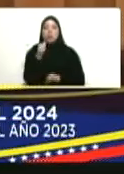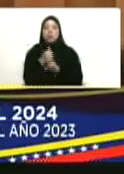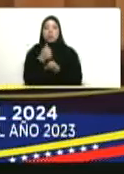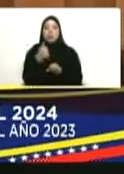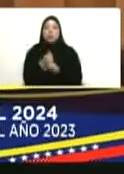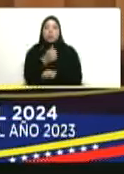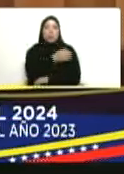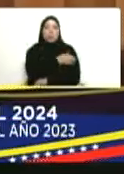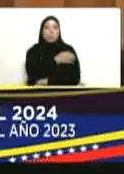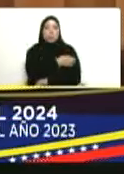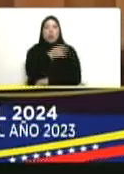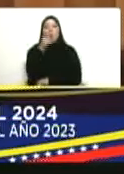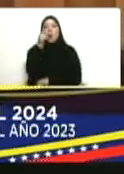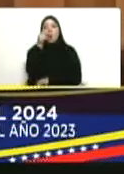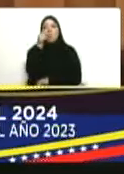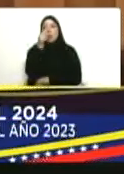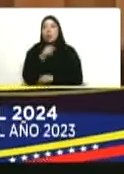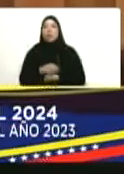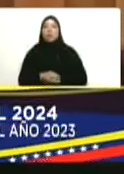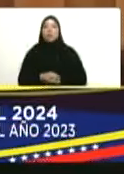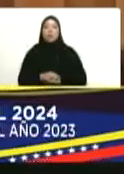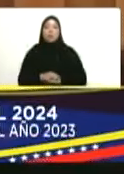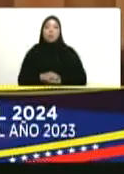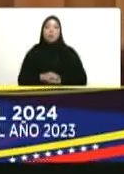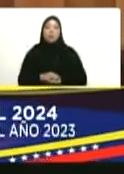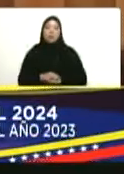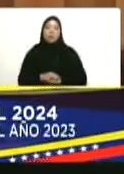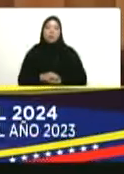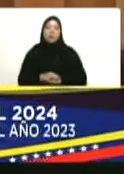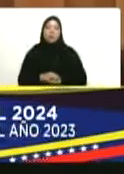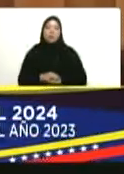pusieron para hombres. Pequeño detalle.